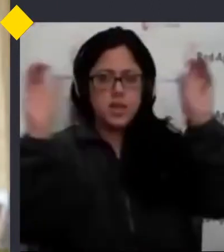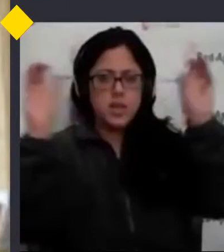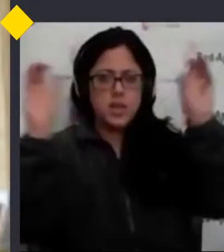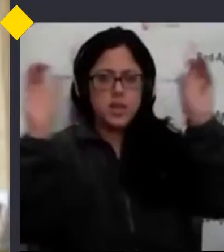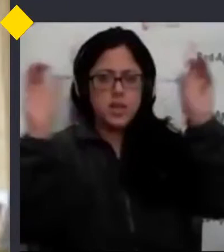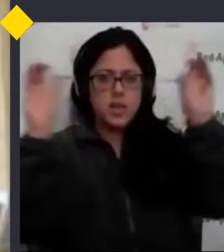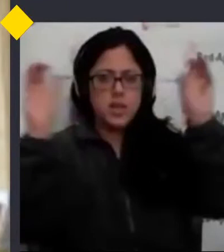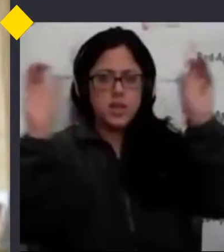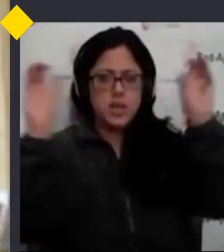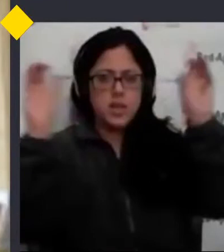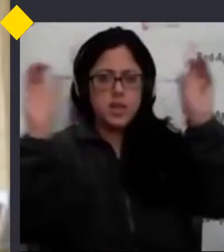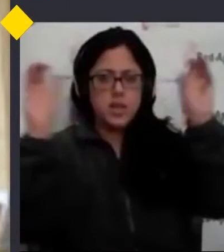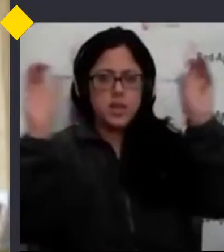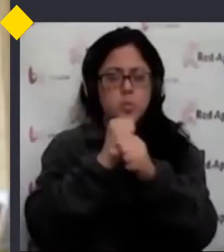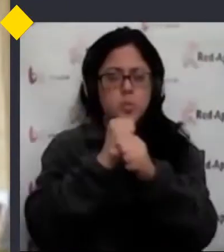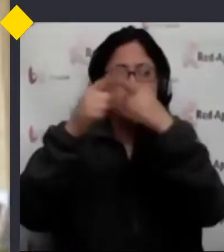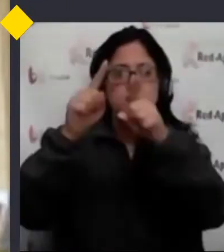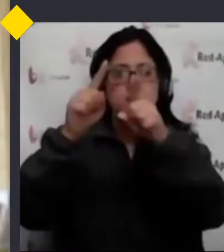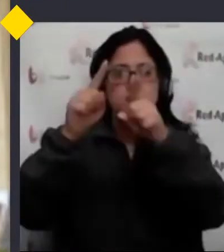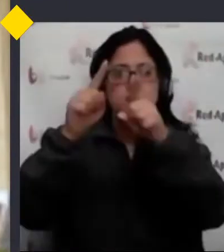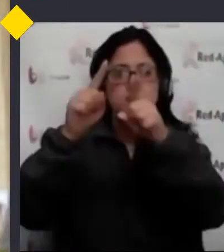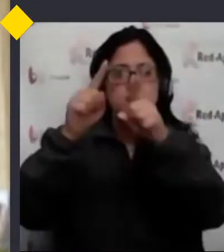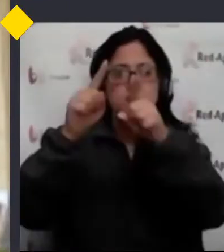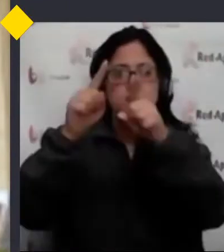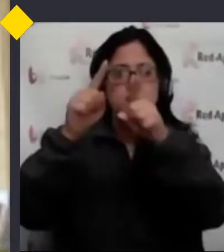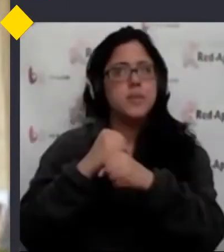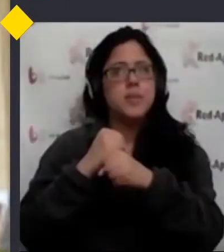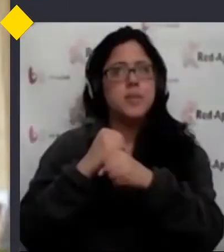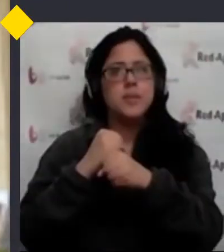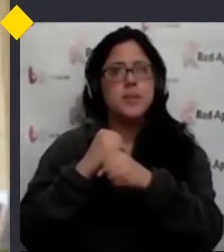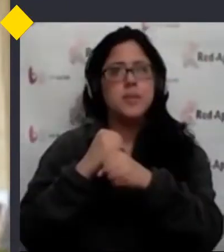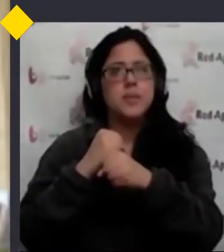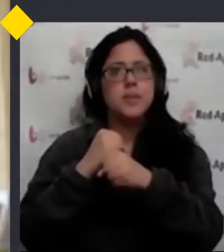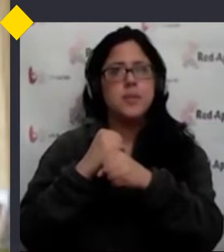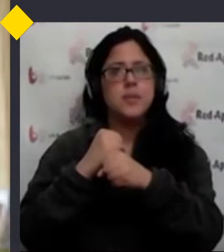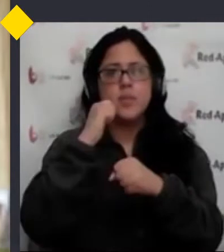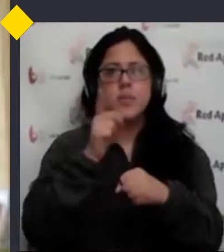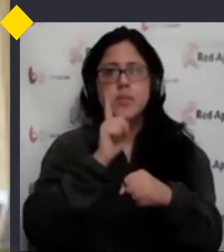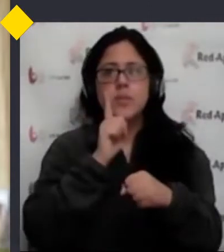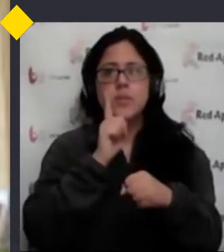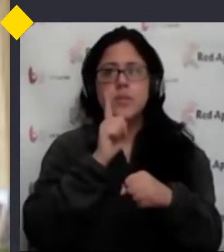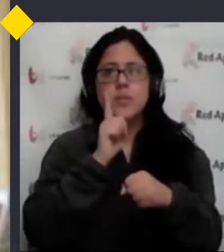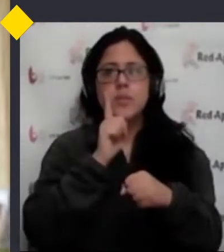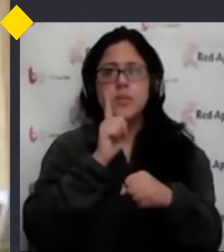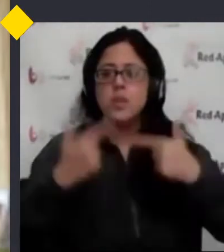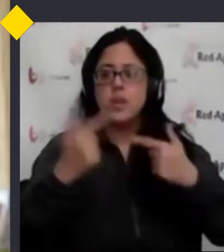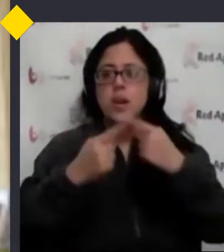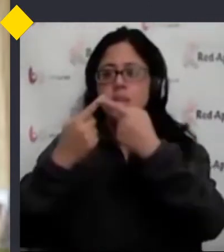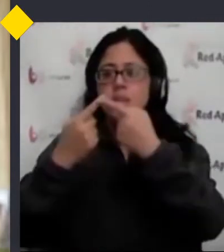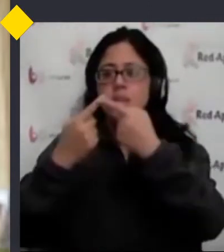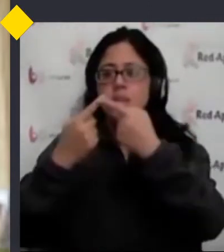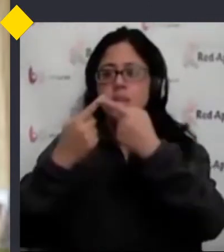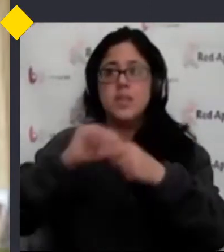colaboradores de distintas edades, está en no solamente tener políticas de diversidad e inclusión, sino que con